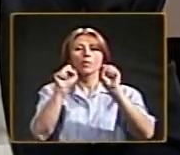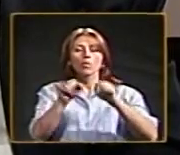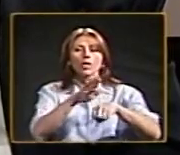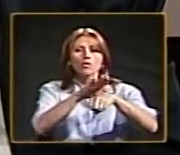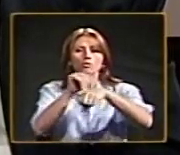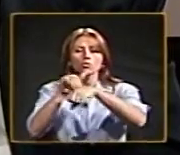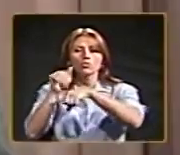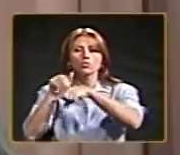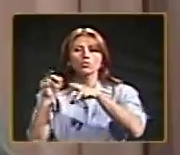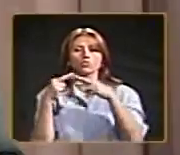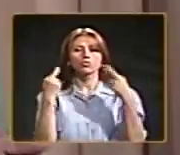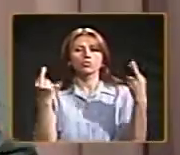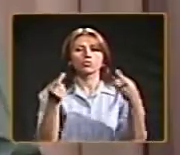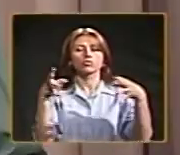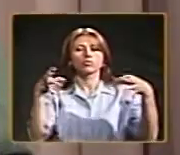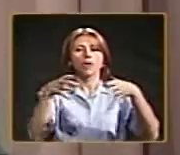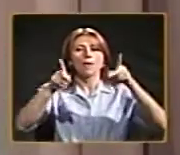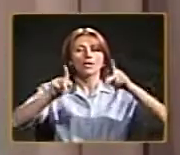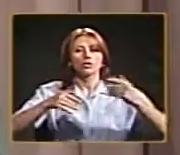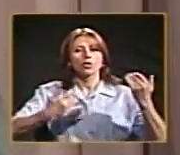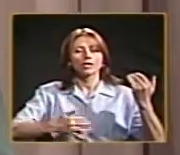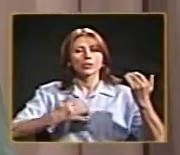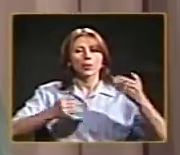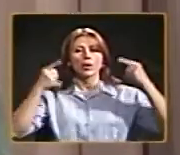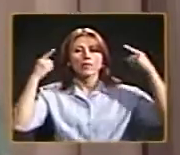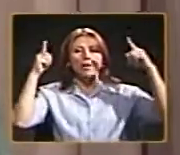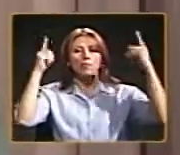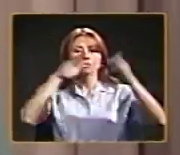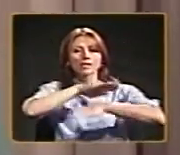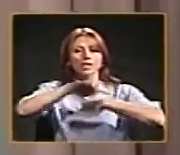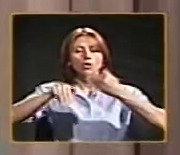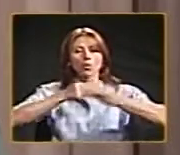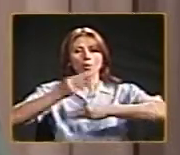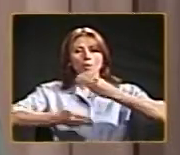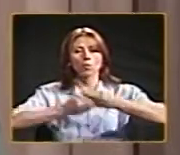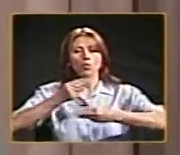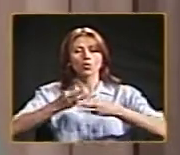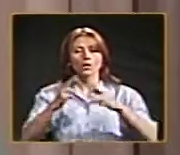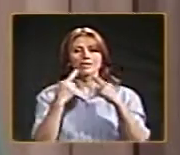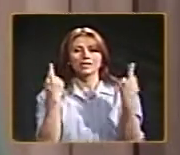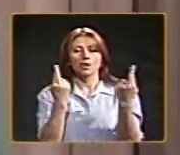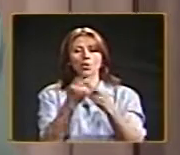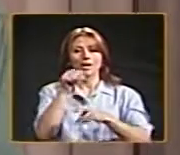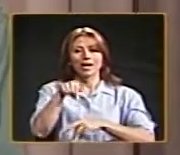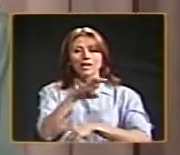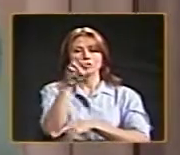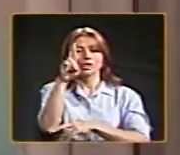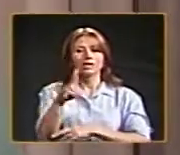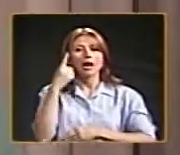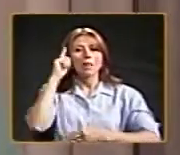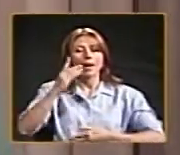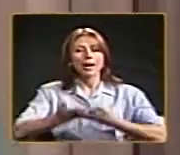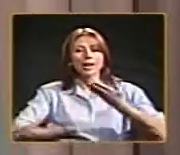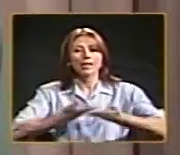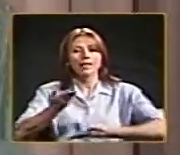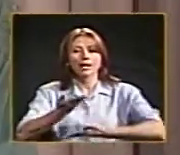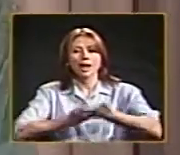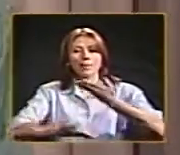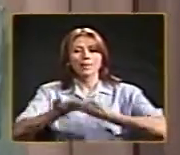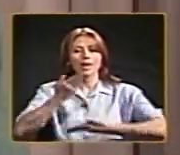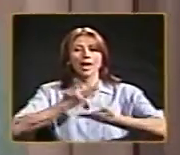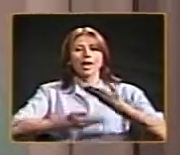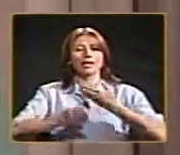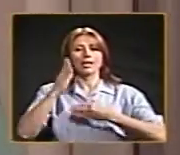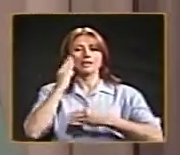famosos de todo el mundo que se congregan precisamente en este país para intercambiar experiencias y para